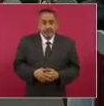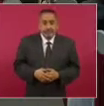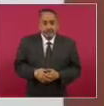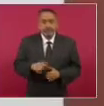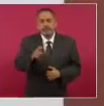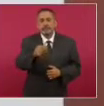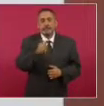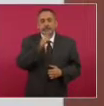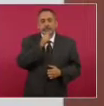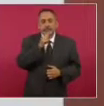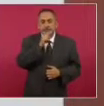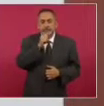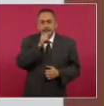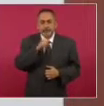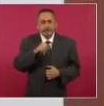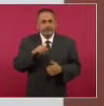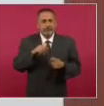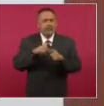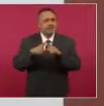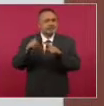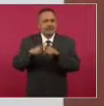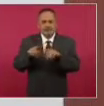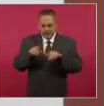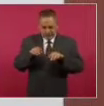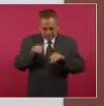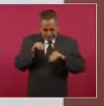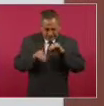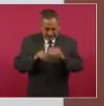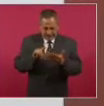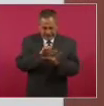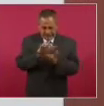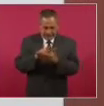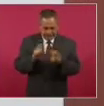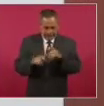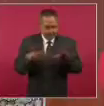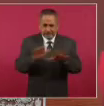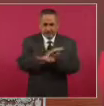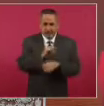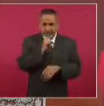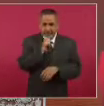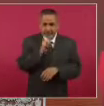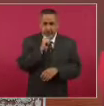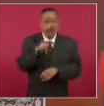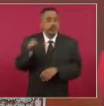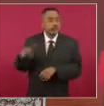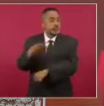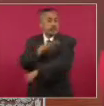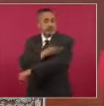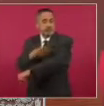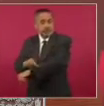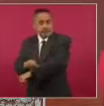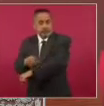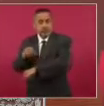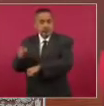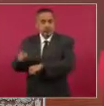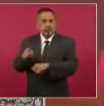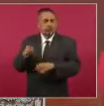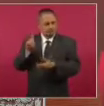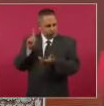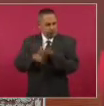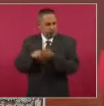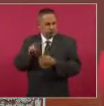cabo las más trascendentes reformas en materia laboral, cuando ya Francisco I. Madero, que no era precisamente